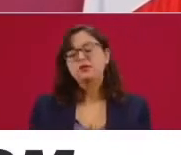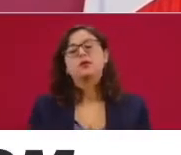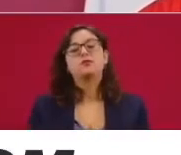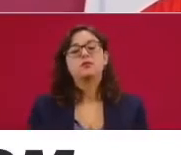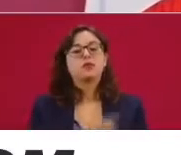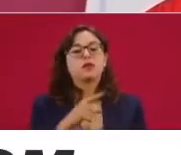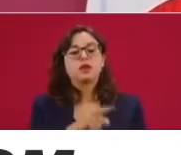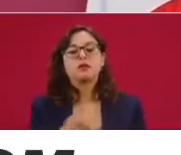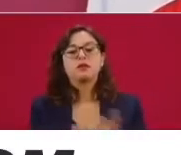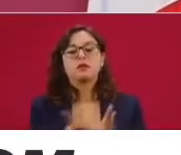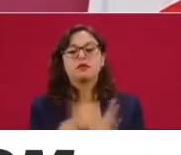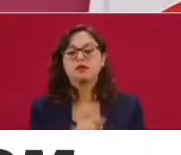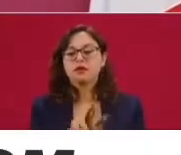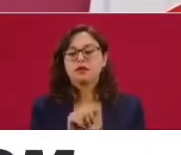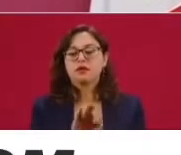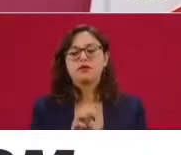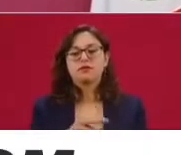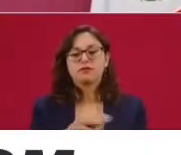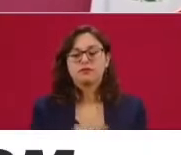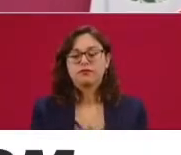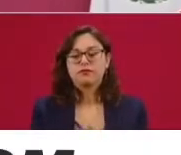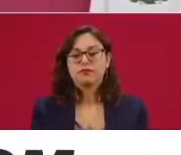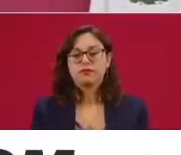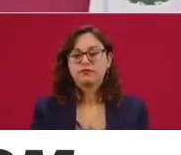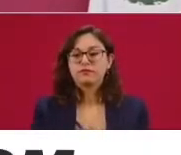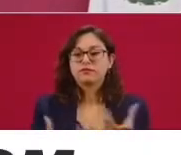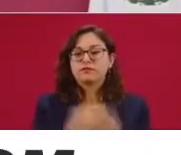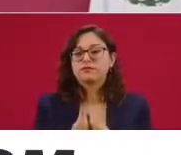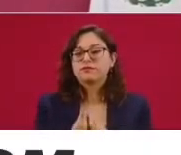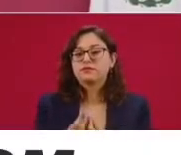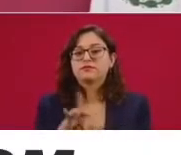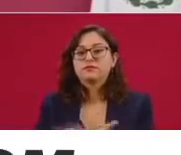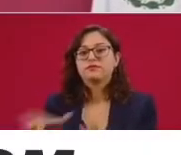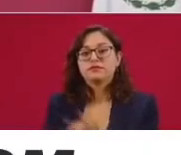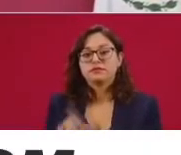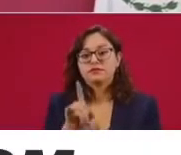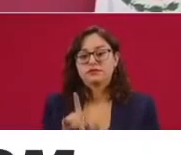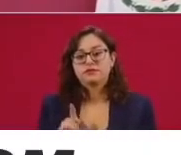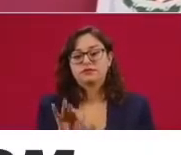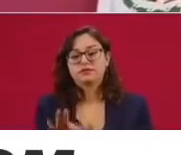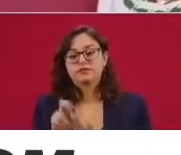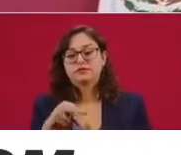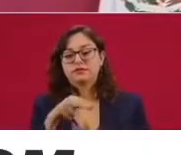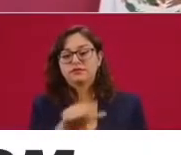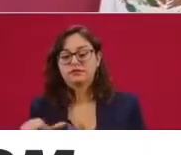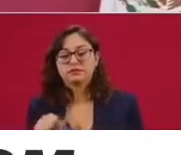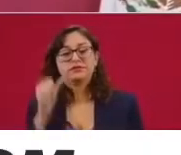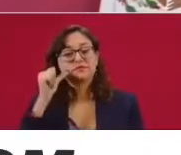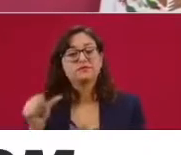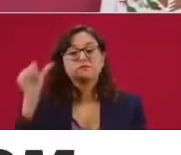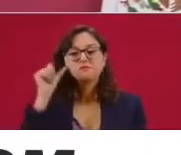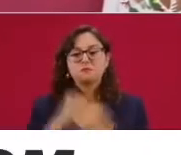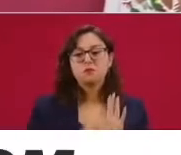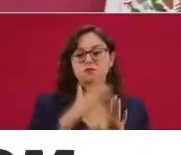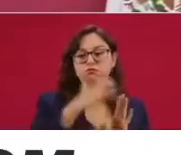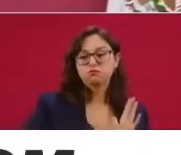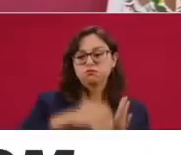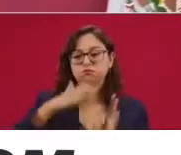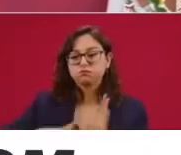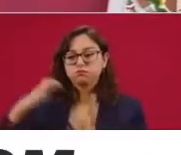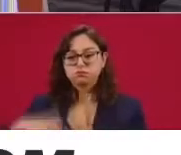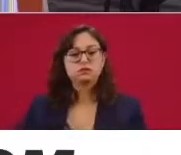boletín de Frena. Ayer sus 8 columnas. A ver si